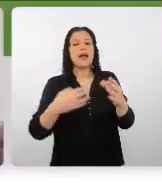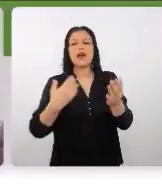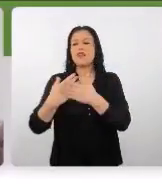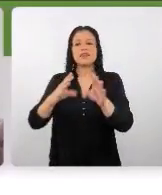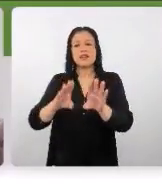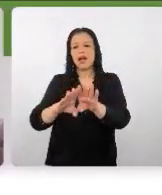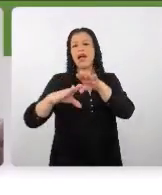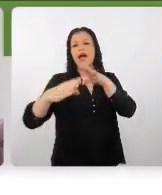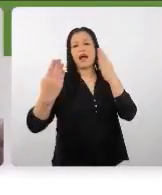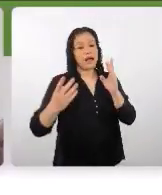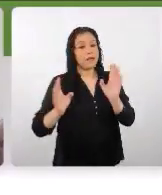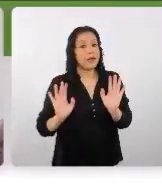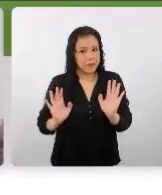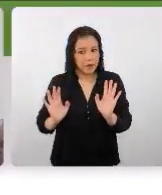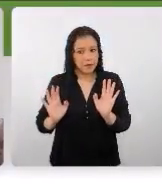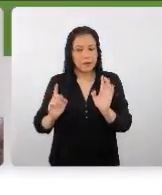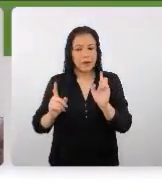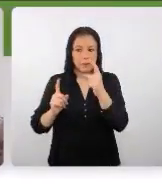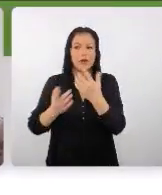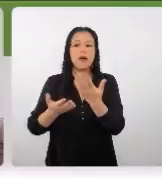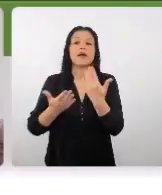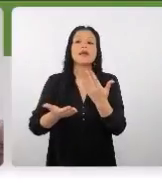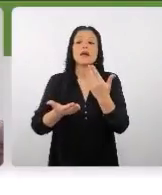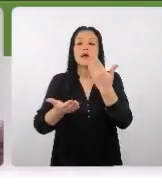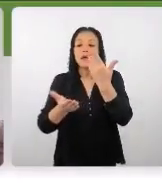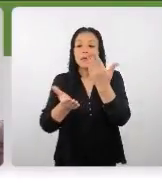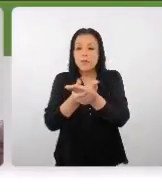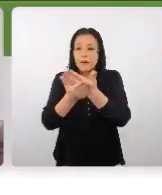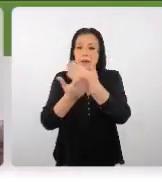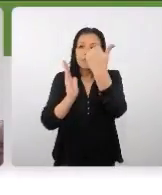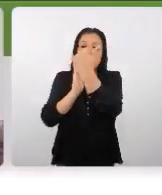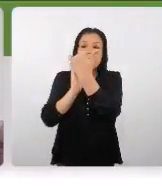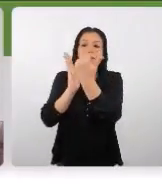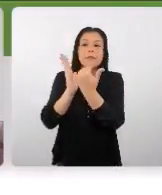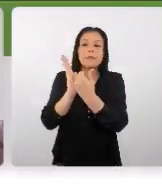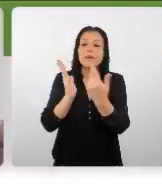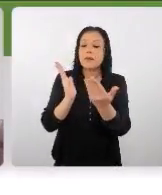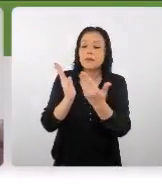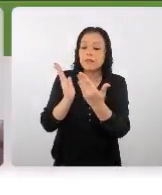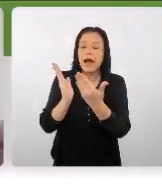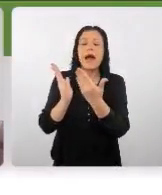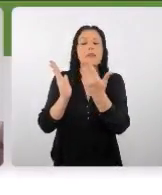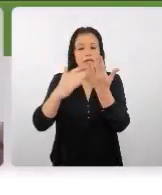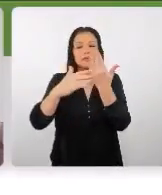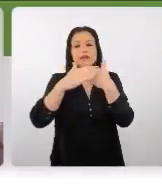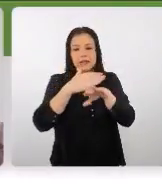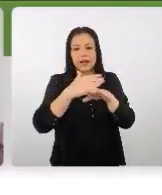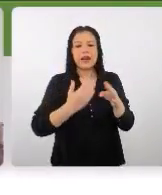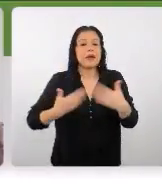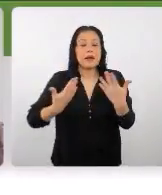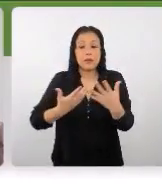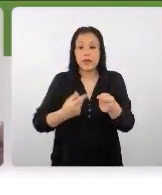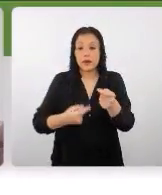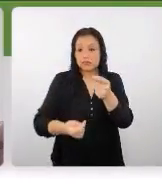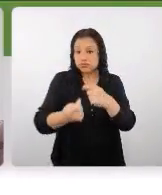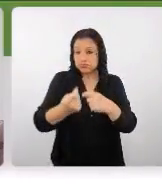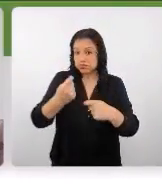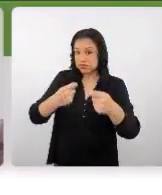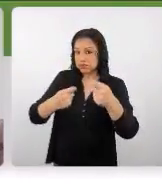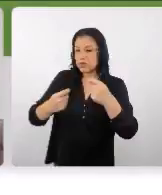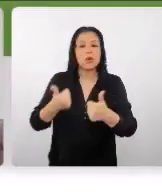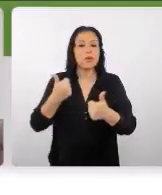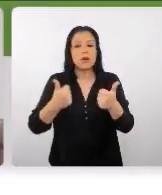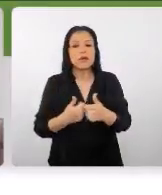a no ser que cumplas una cierta cantidad de requisitos. Y para poder lograr esta negociación se ve a través de